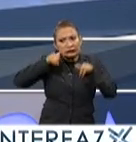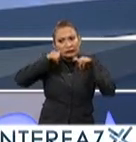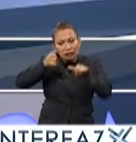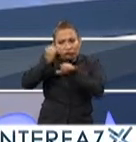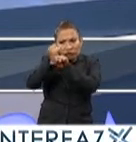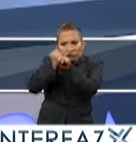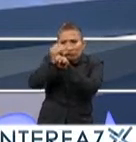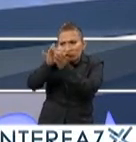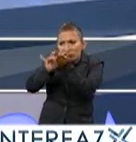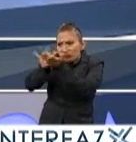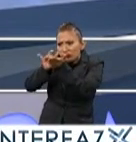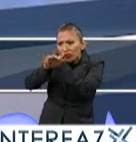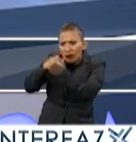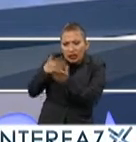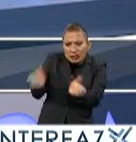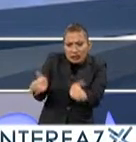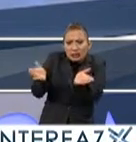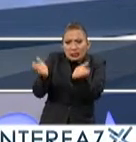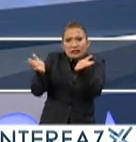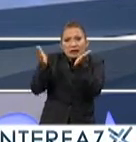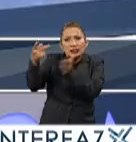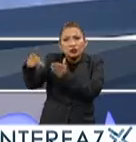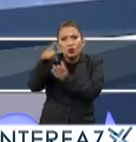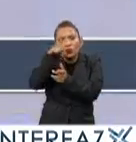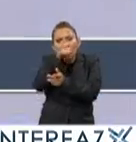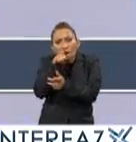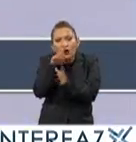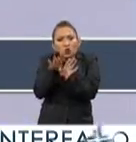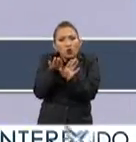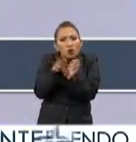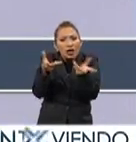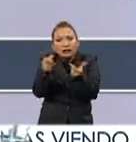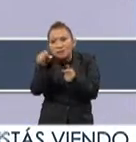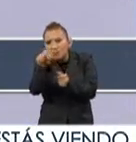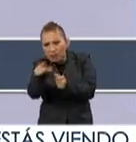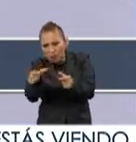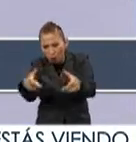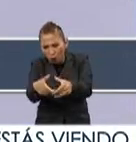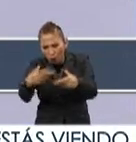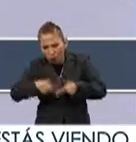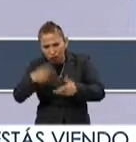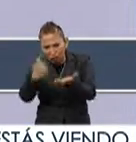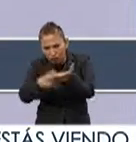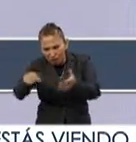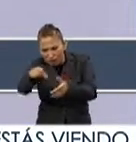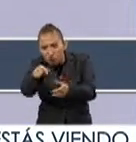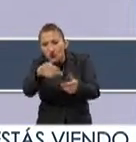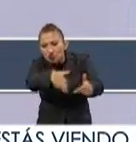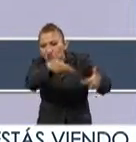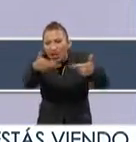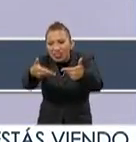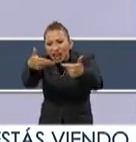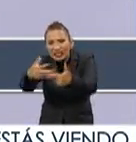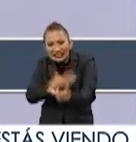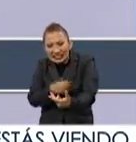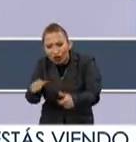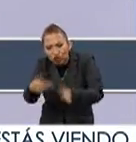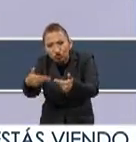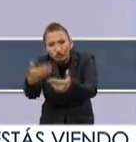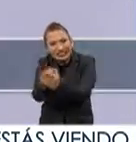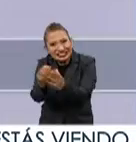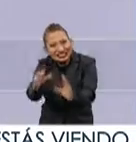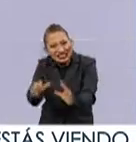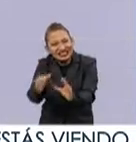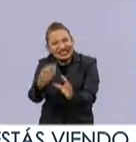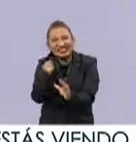en la investigación y la revitalización y cómo hacer que la misma población transmita generacionalmente la lengua